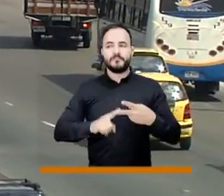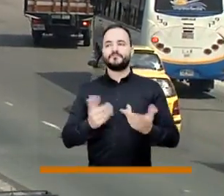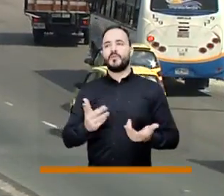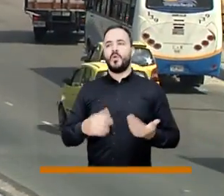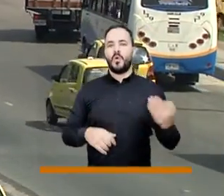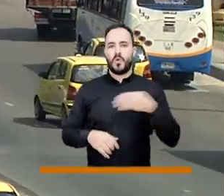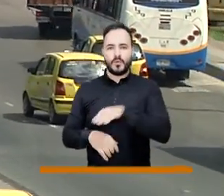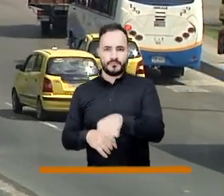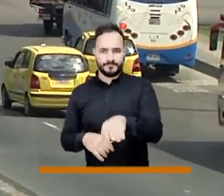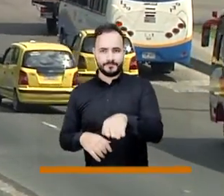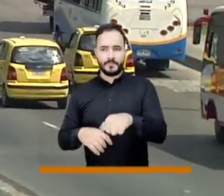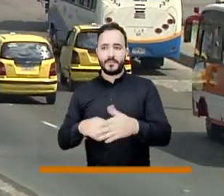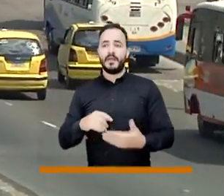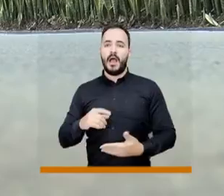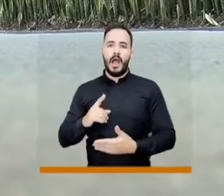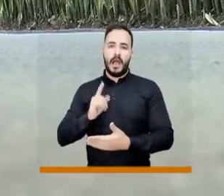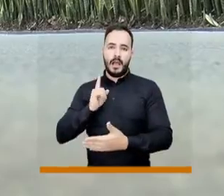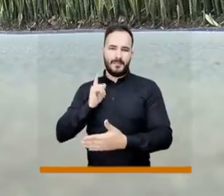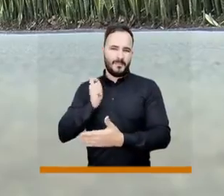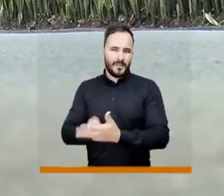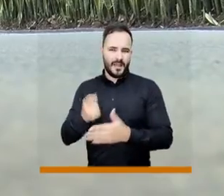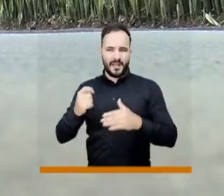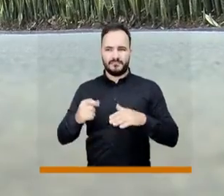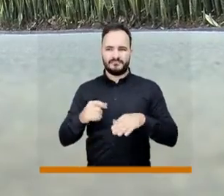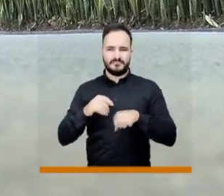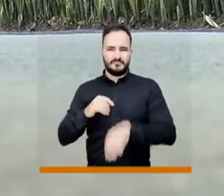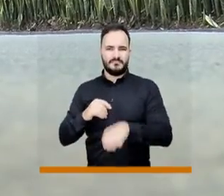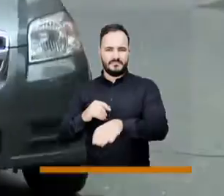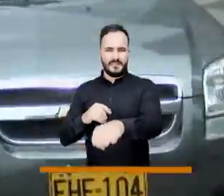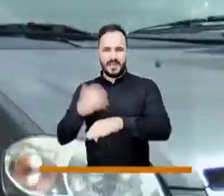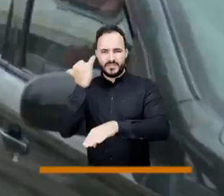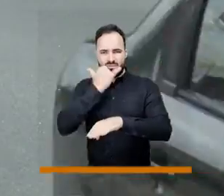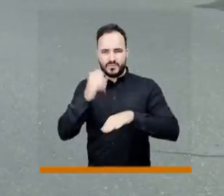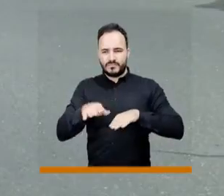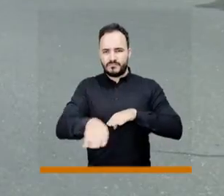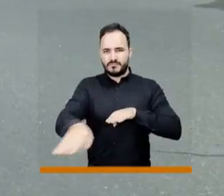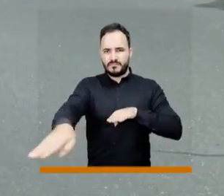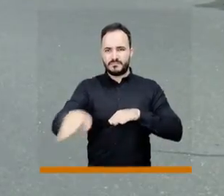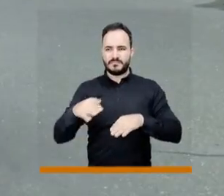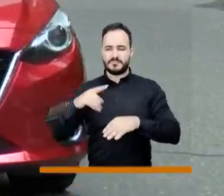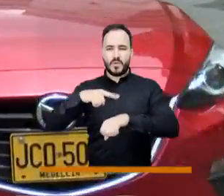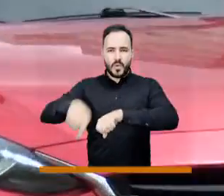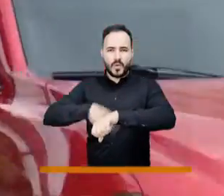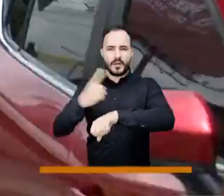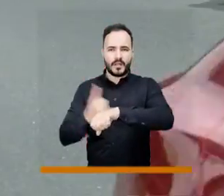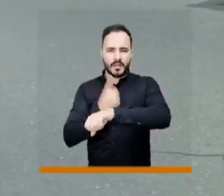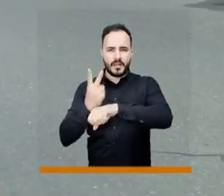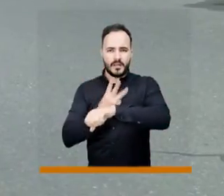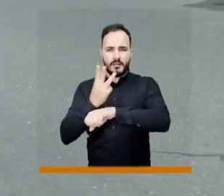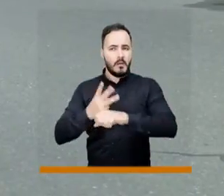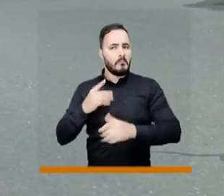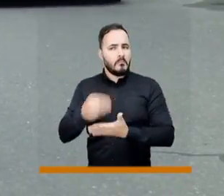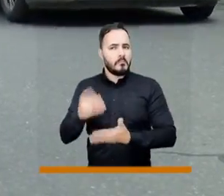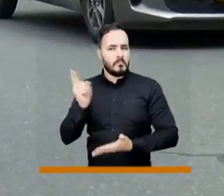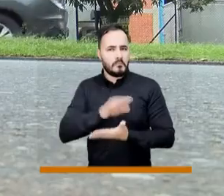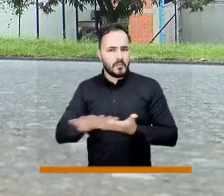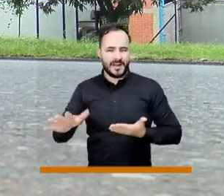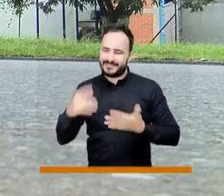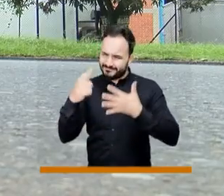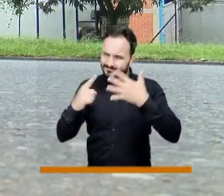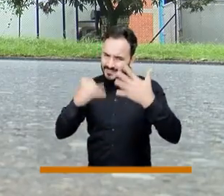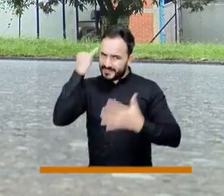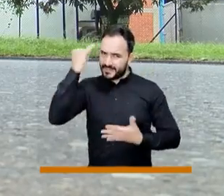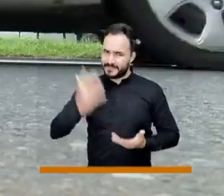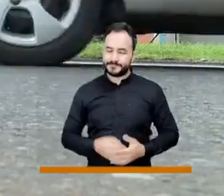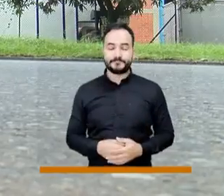de estacionamiento regulado, por ejemplo, podría ser un incentivo interesante para ir compensando, digamos, esa inversión que hacen los ciudadanos.